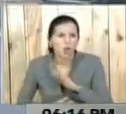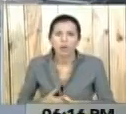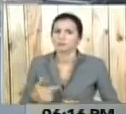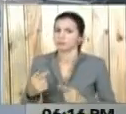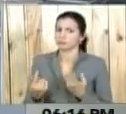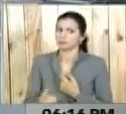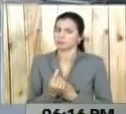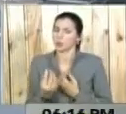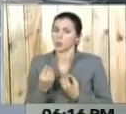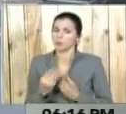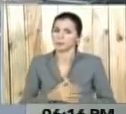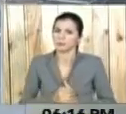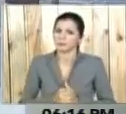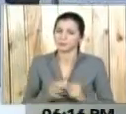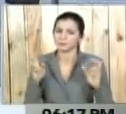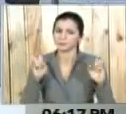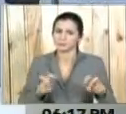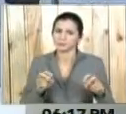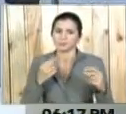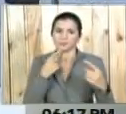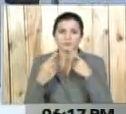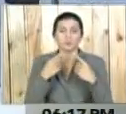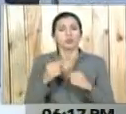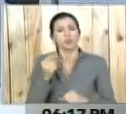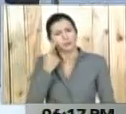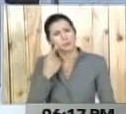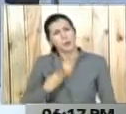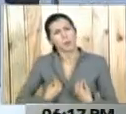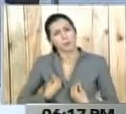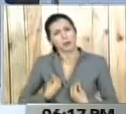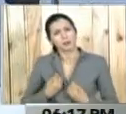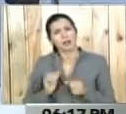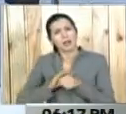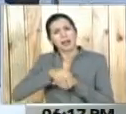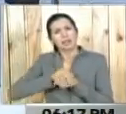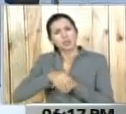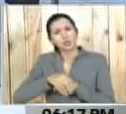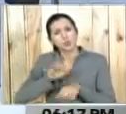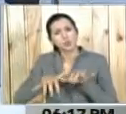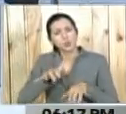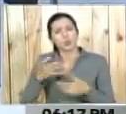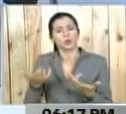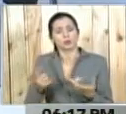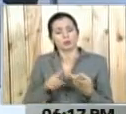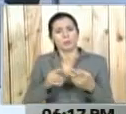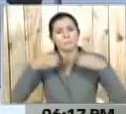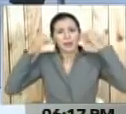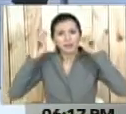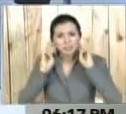mensaje es para otra parte. Y me preocupa mucho ver ahí a Chuvo Torrealba, era María Corina Machado, era Luis Florido, y ahí